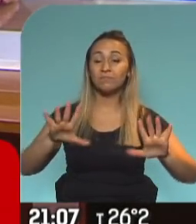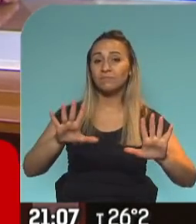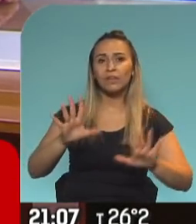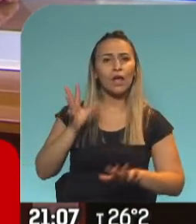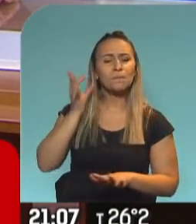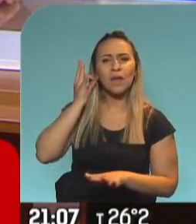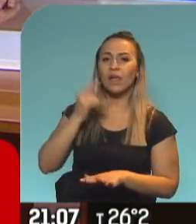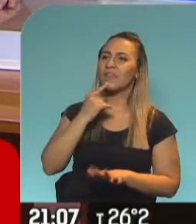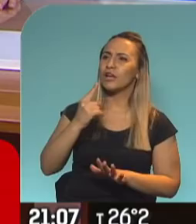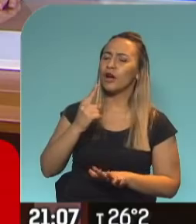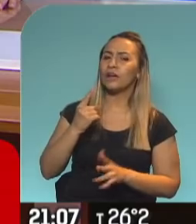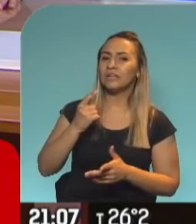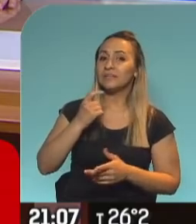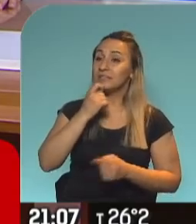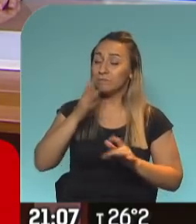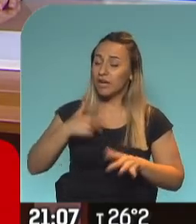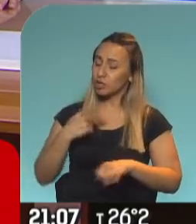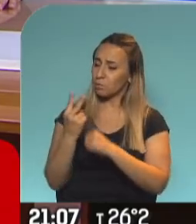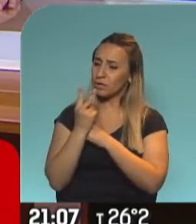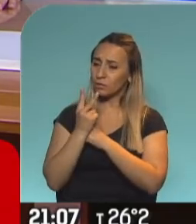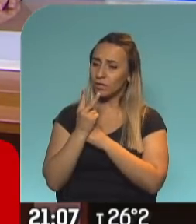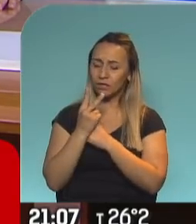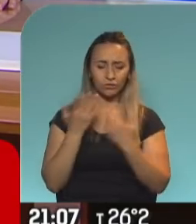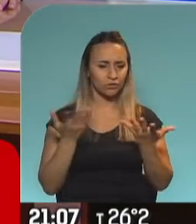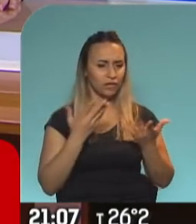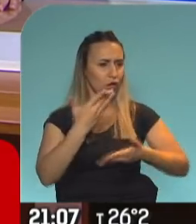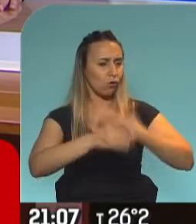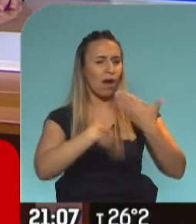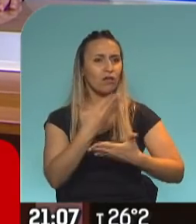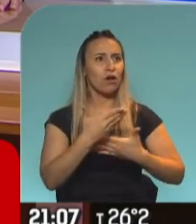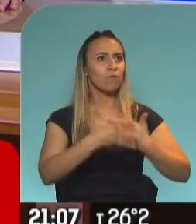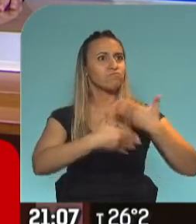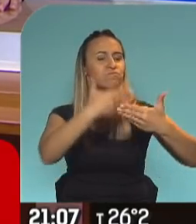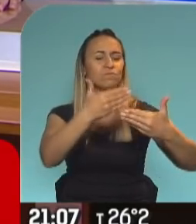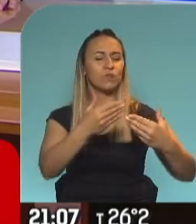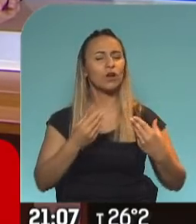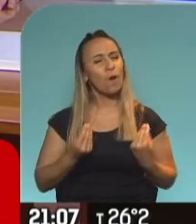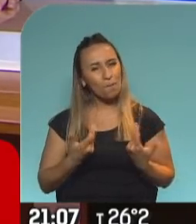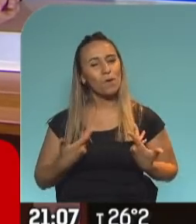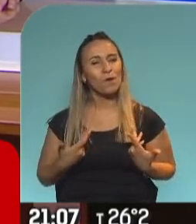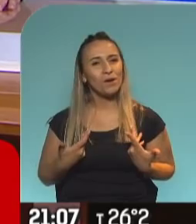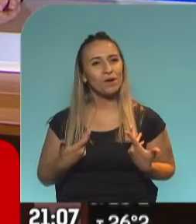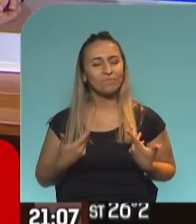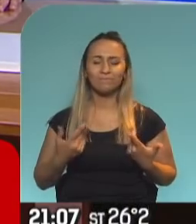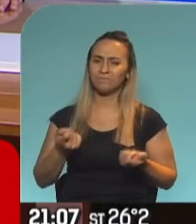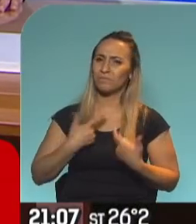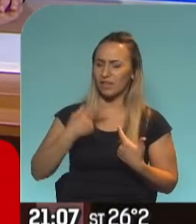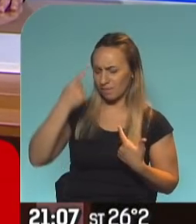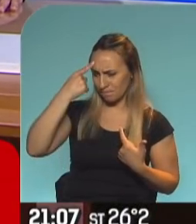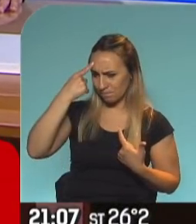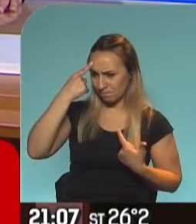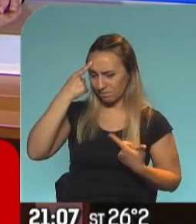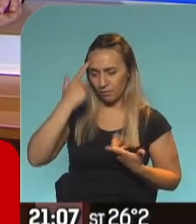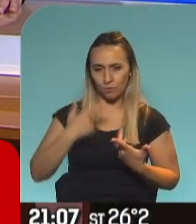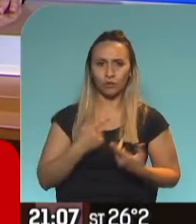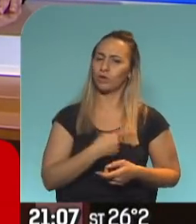si me habría cuidado?". Y en la semana decíamos que eso nos hizo creer que había habido muchísimo que nos perdimos